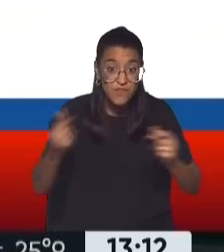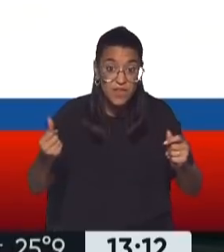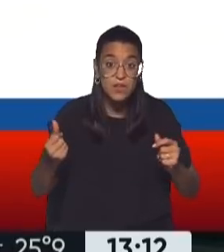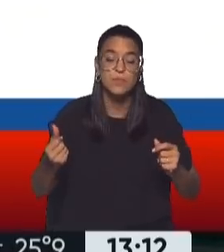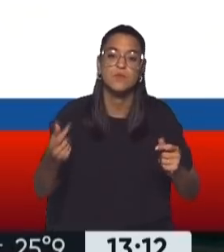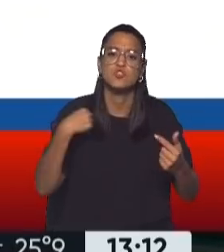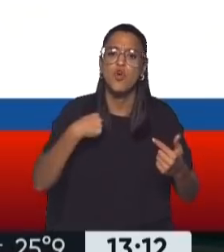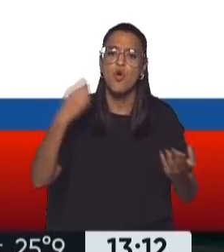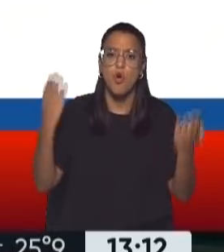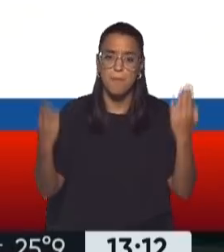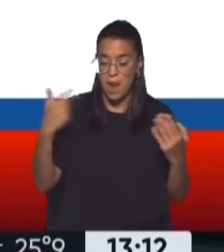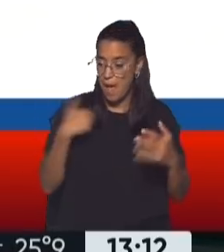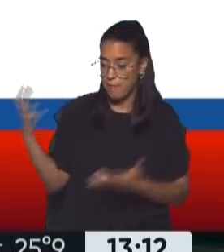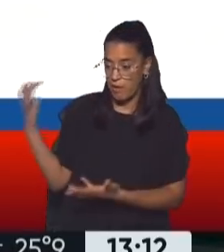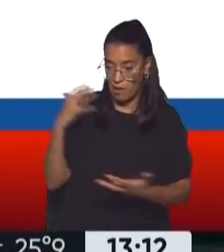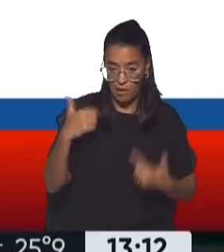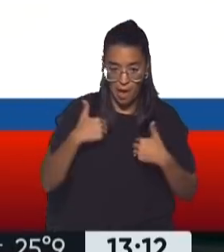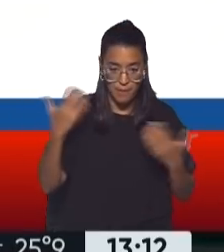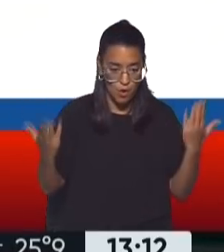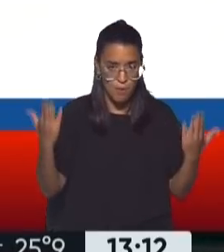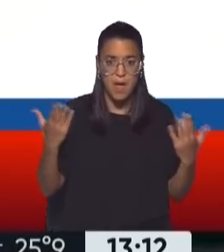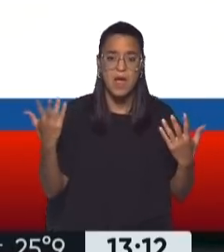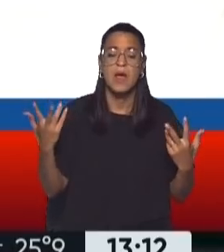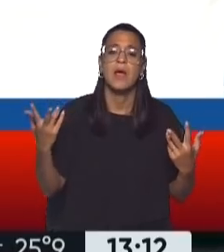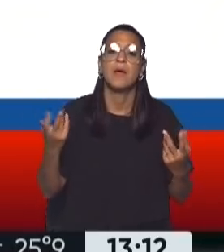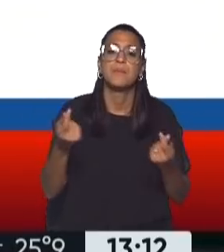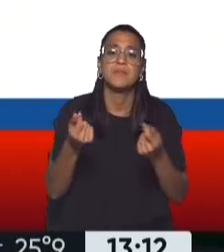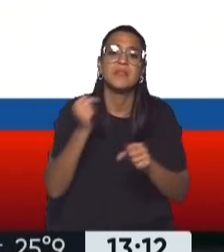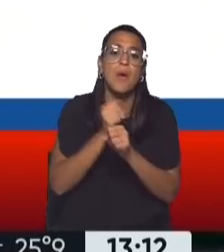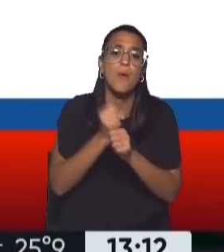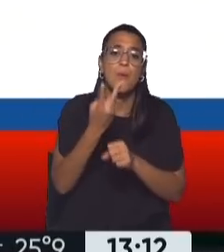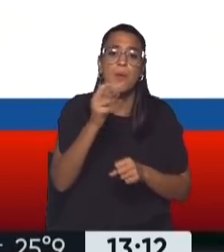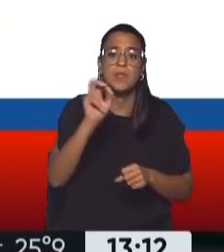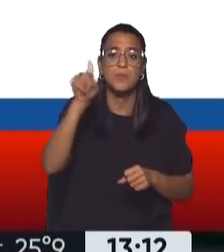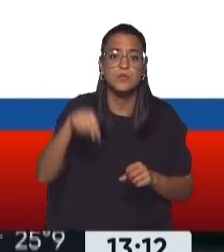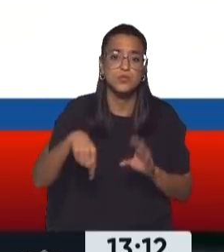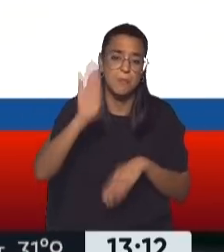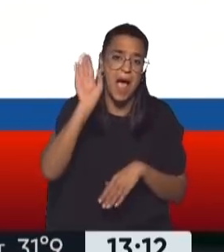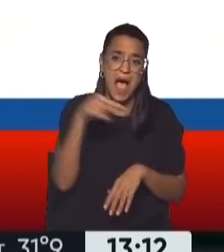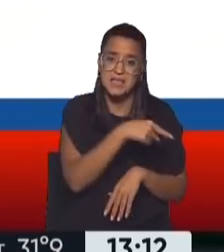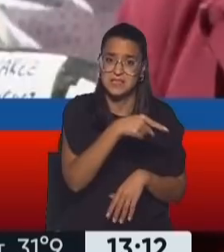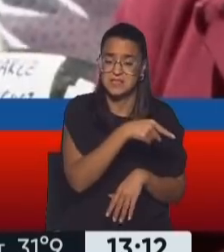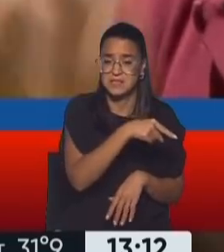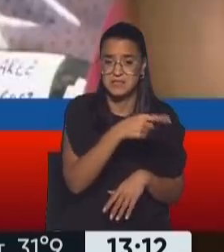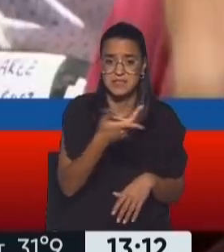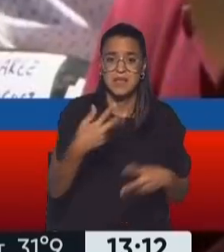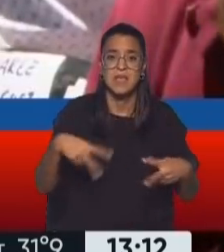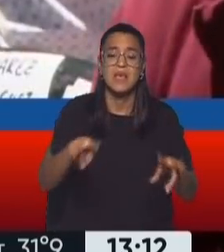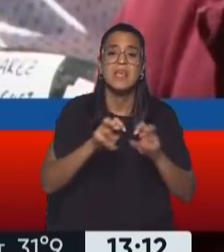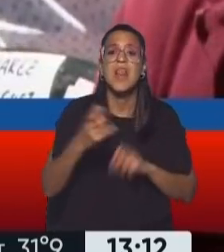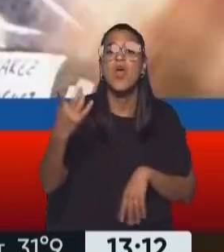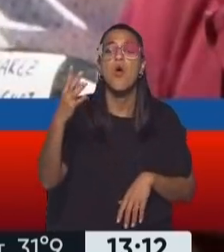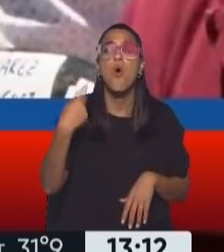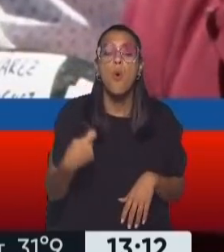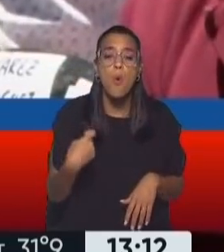yo lo comparo con lo que me tocó recibir a mí, el ingreso de los que trabajaban era un 20% más poderoso. El ingreso de los jubilados